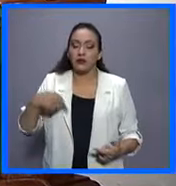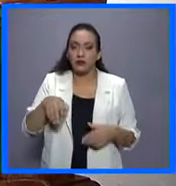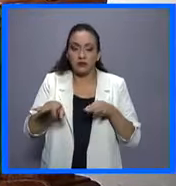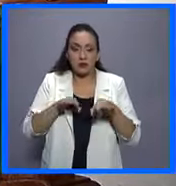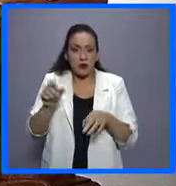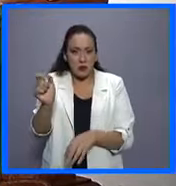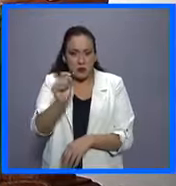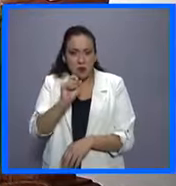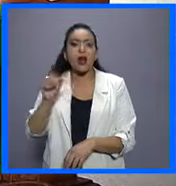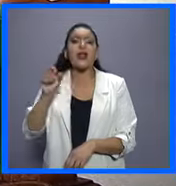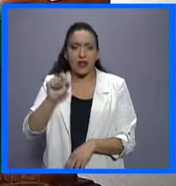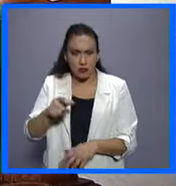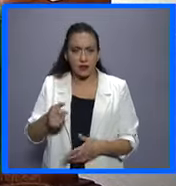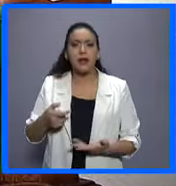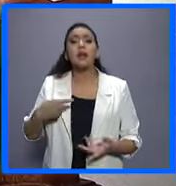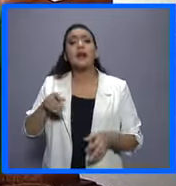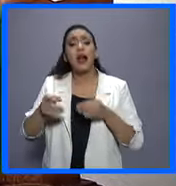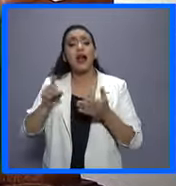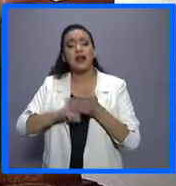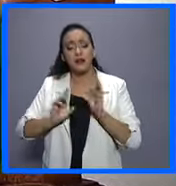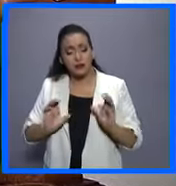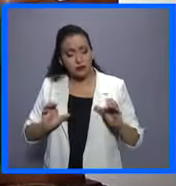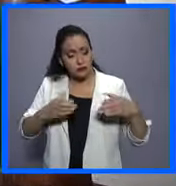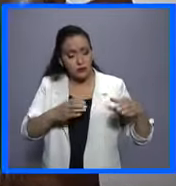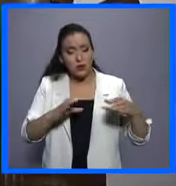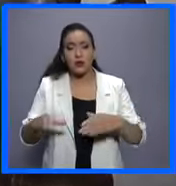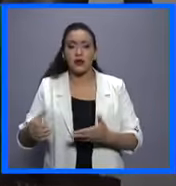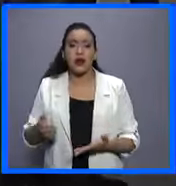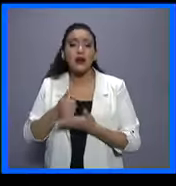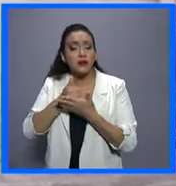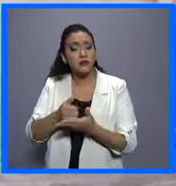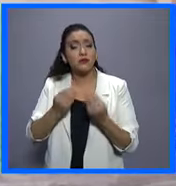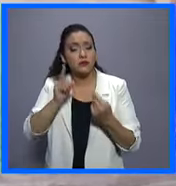parteras tradicionales es en comunidad, es horizontal.